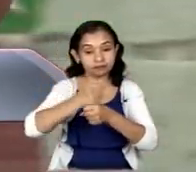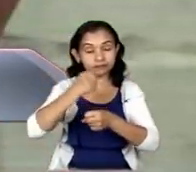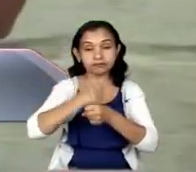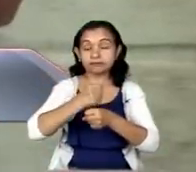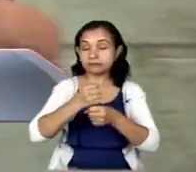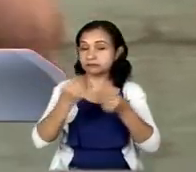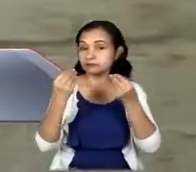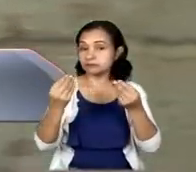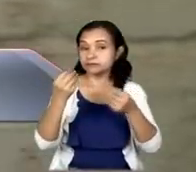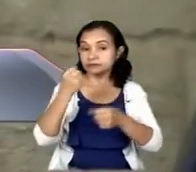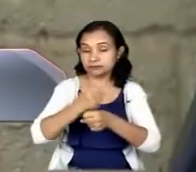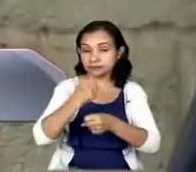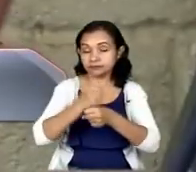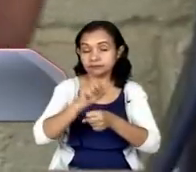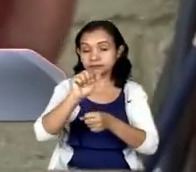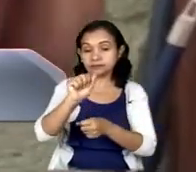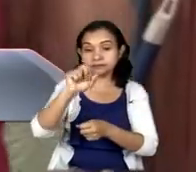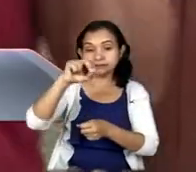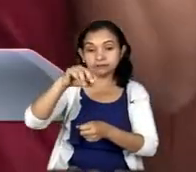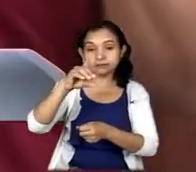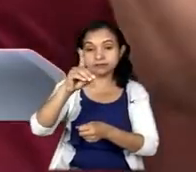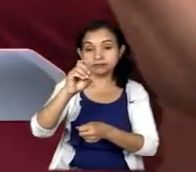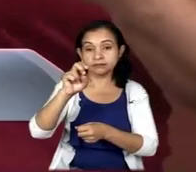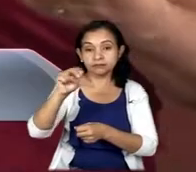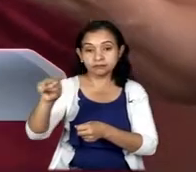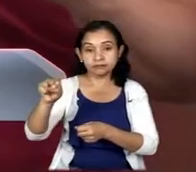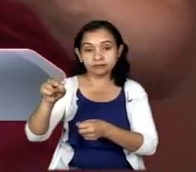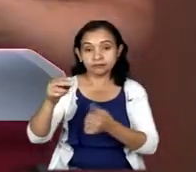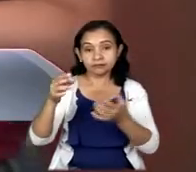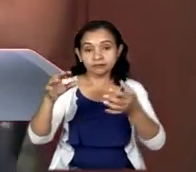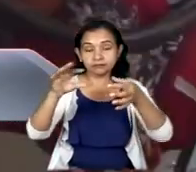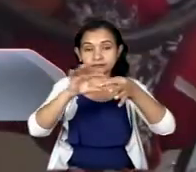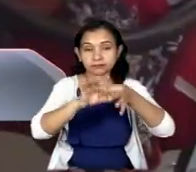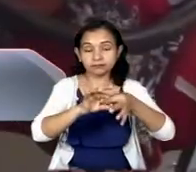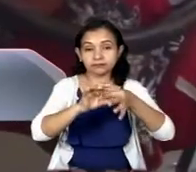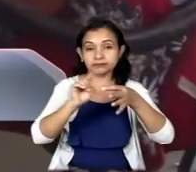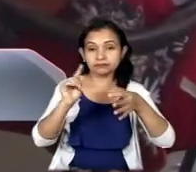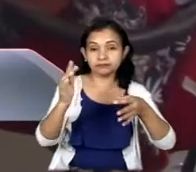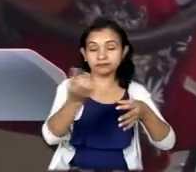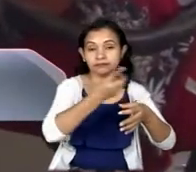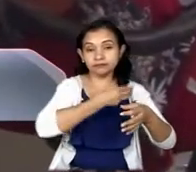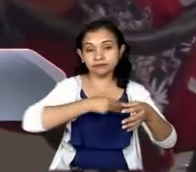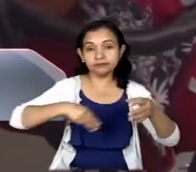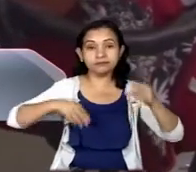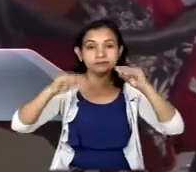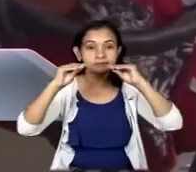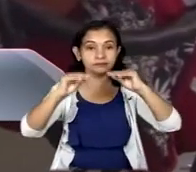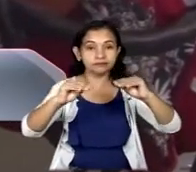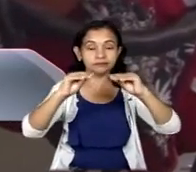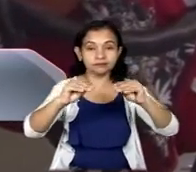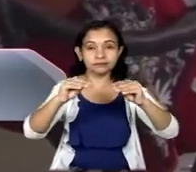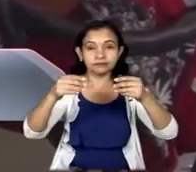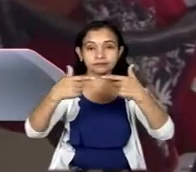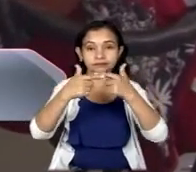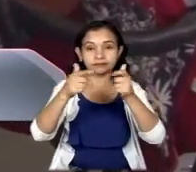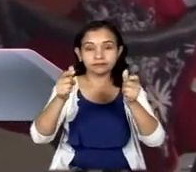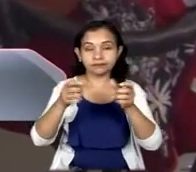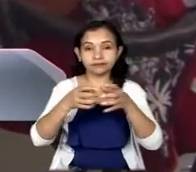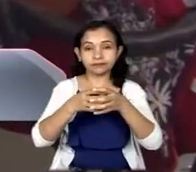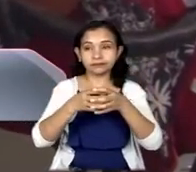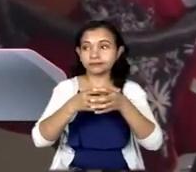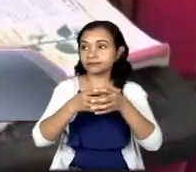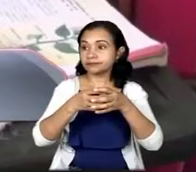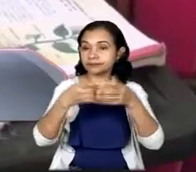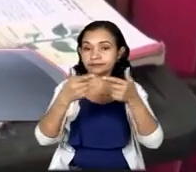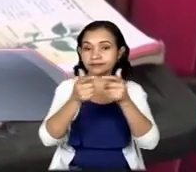también para apoyar esto. Es decir, fue en conjunto todo, Ministerio de Educación, con el sindicato, un